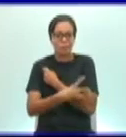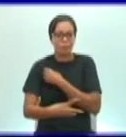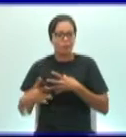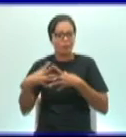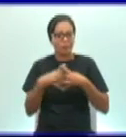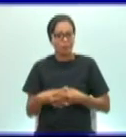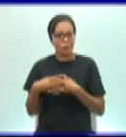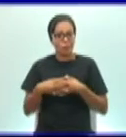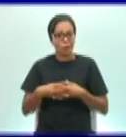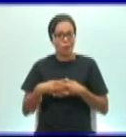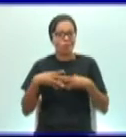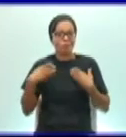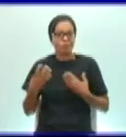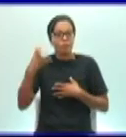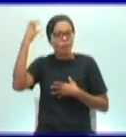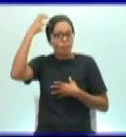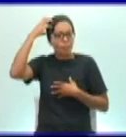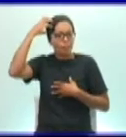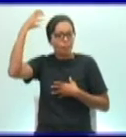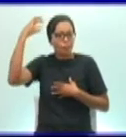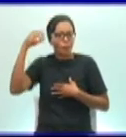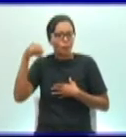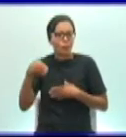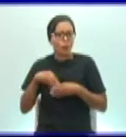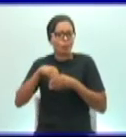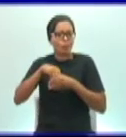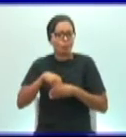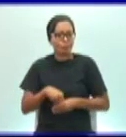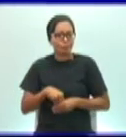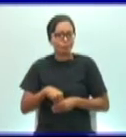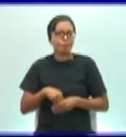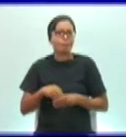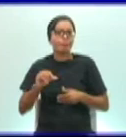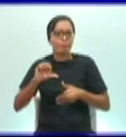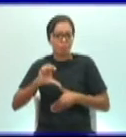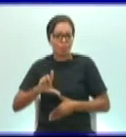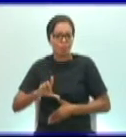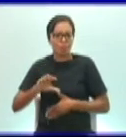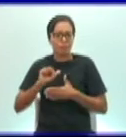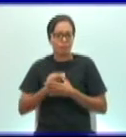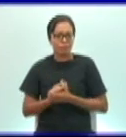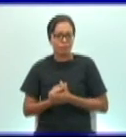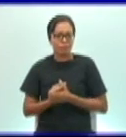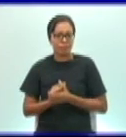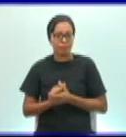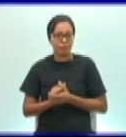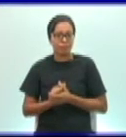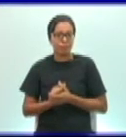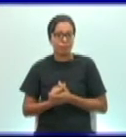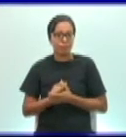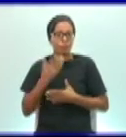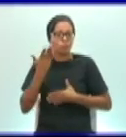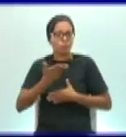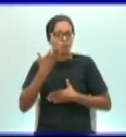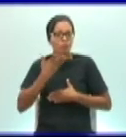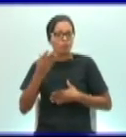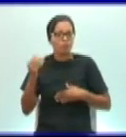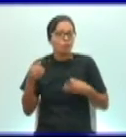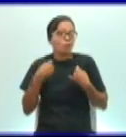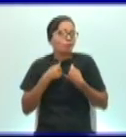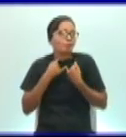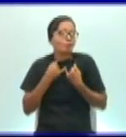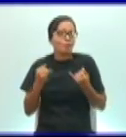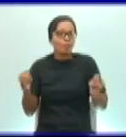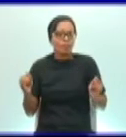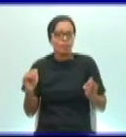Latina. Fue una declaración de soberanía y unidad del pueblo cubano. Esto es importante porque estamos hablando de un ejemplo